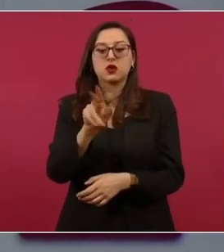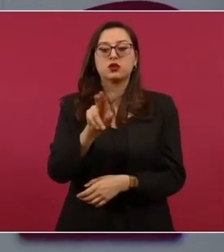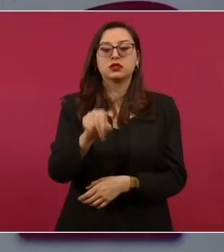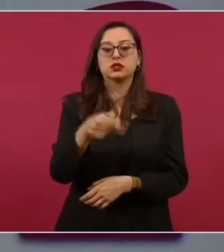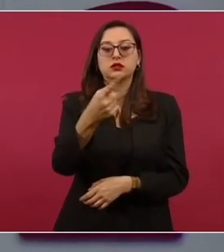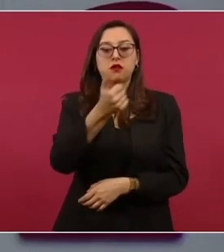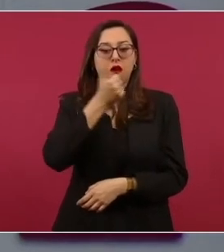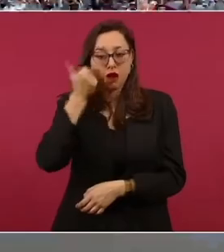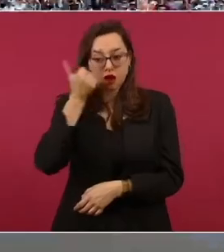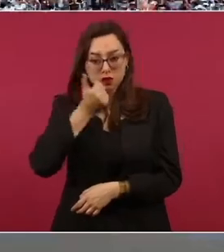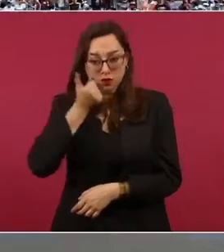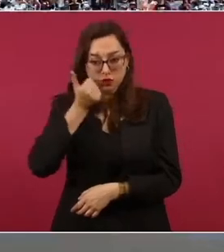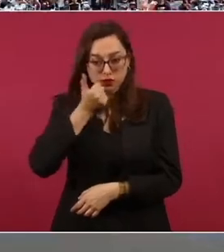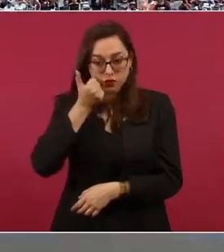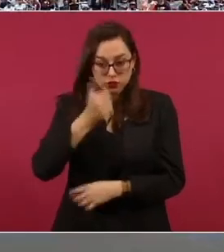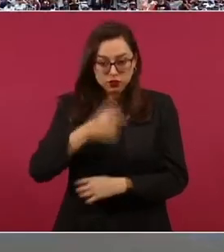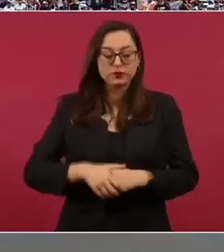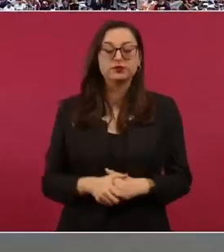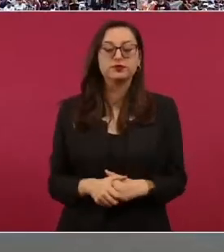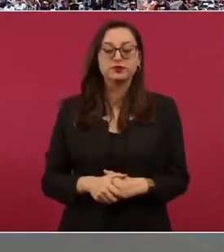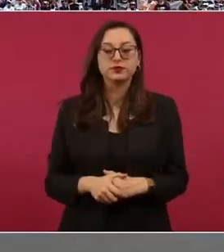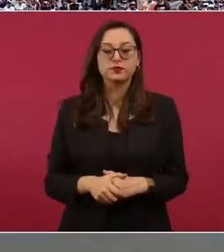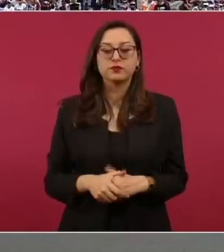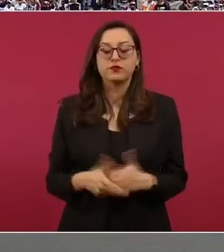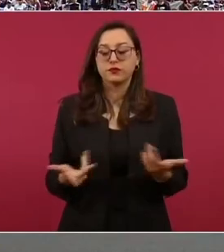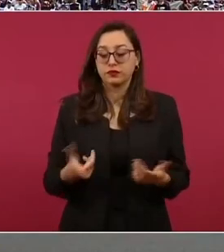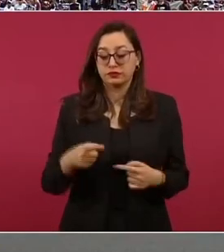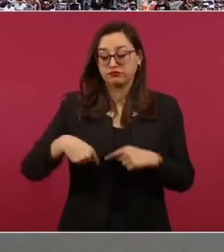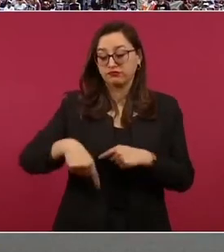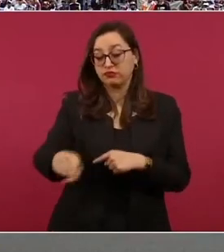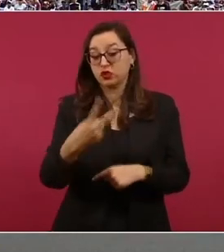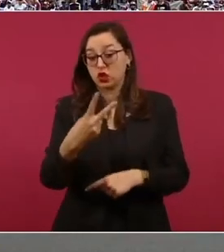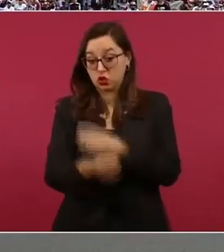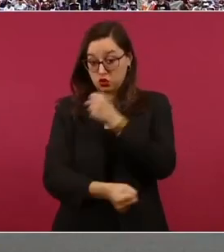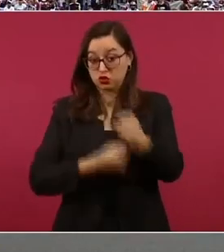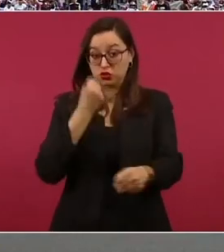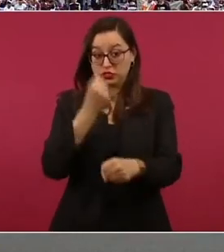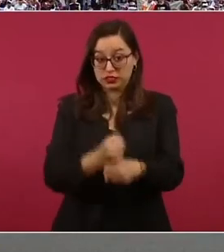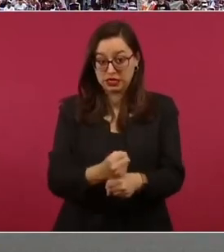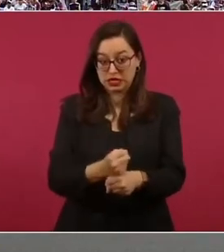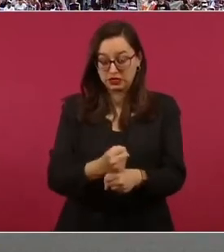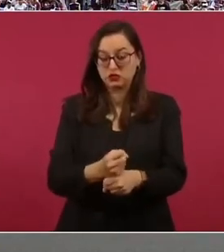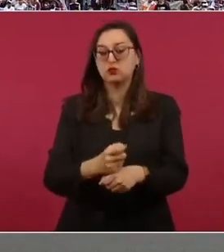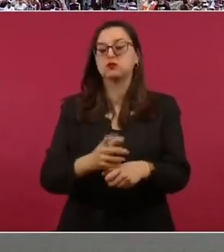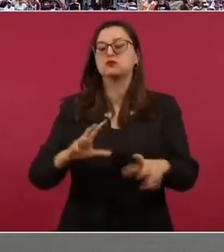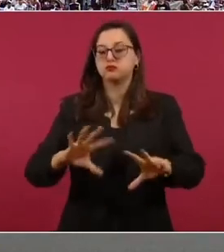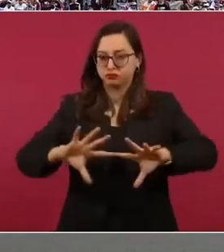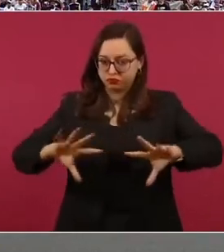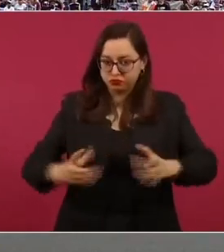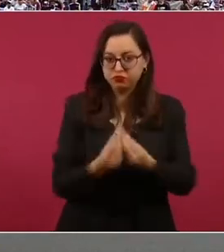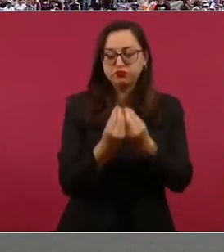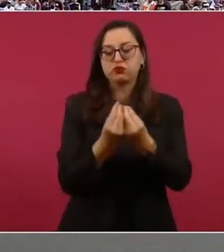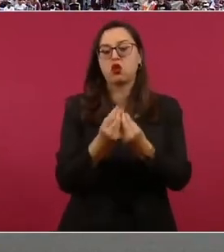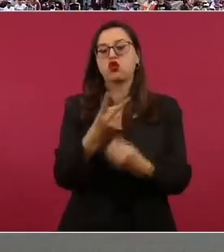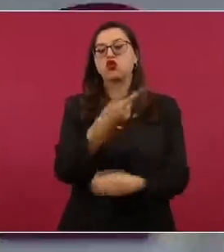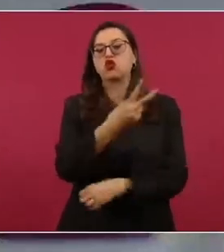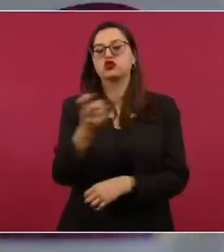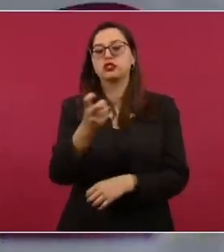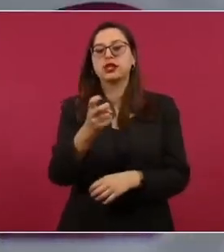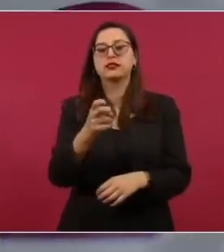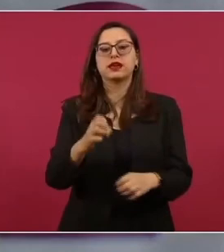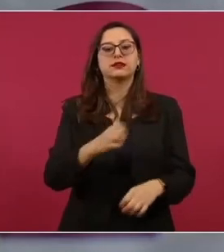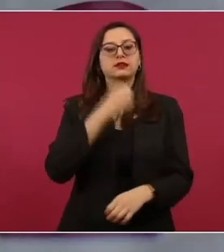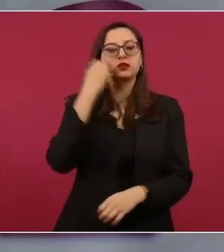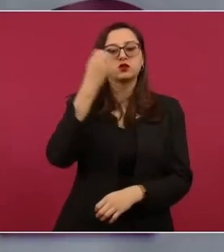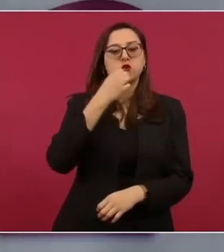45.581 alumnos. Antes de terminar nuestro gobierno, serán 200 planteles y